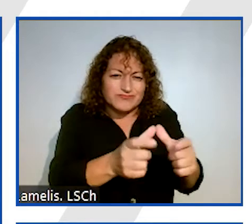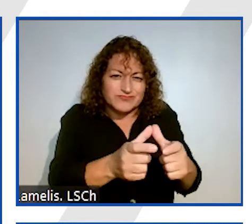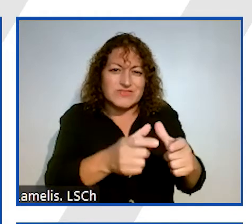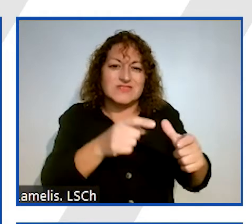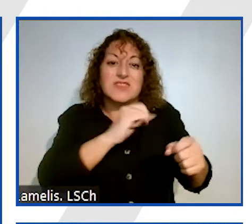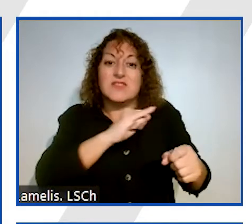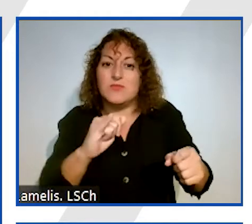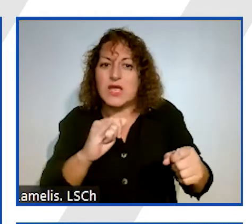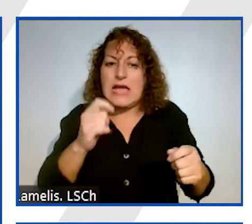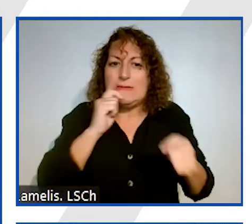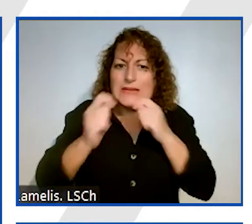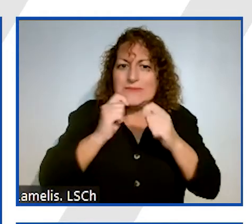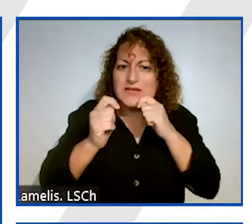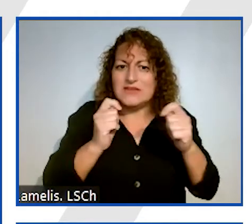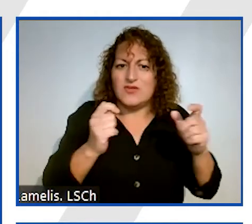de extinción.